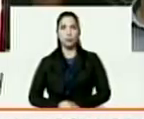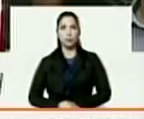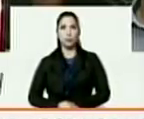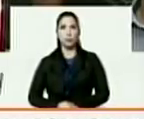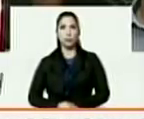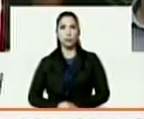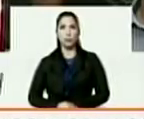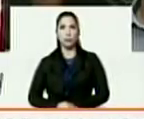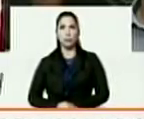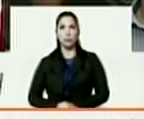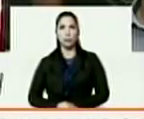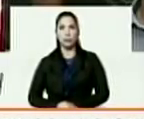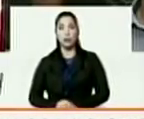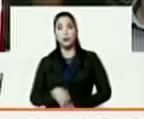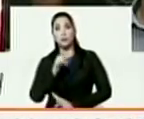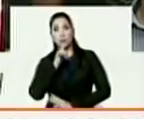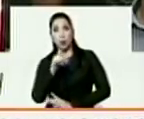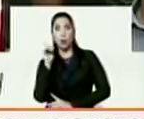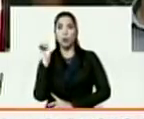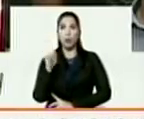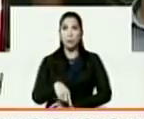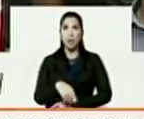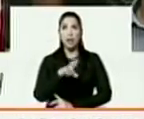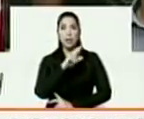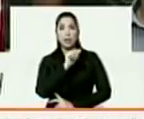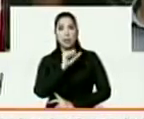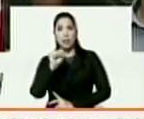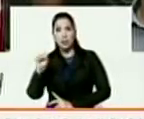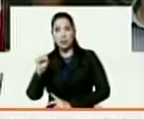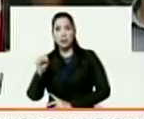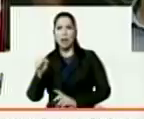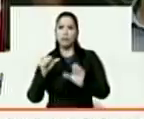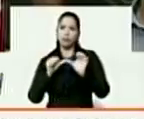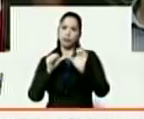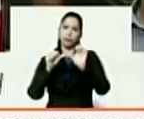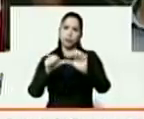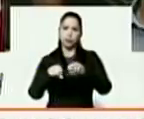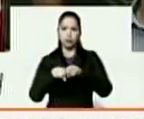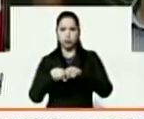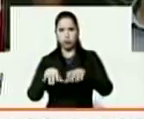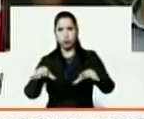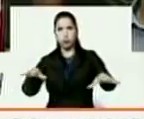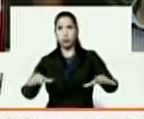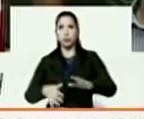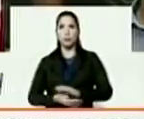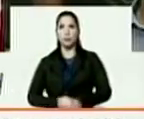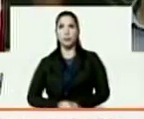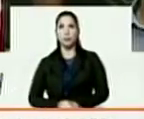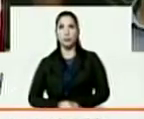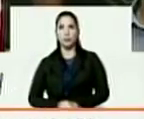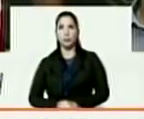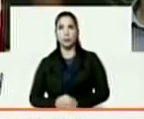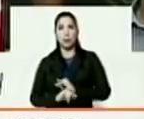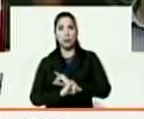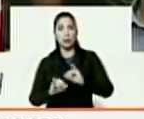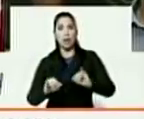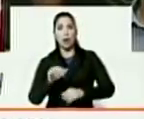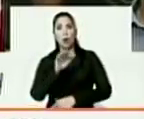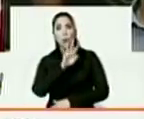informó además que las razas siguen desplegadas la ra siguen desplegadas llevamos